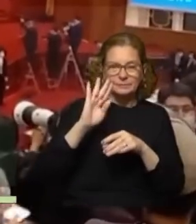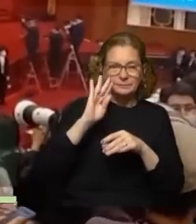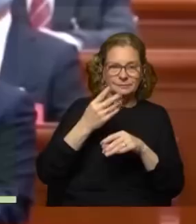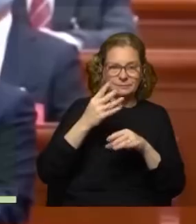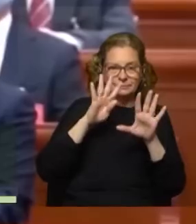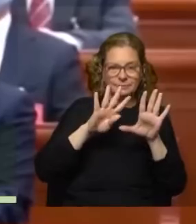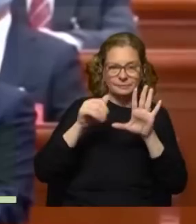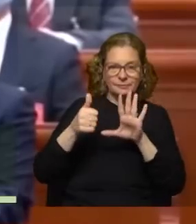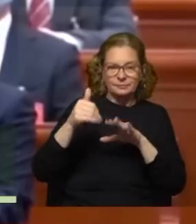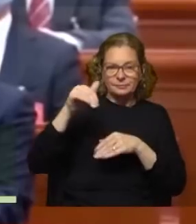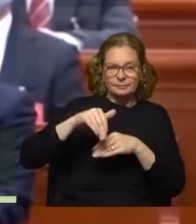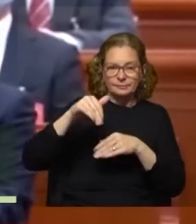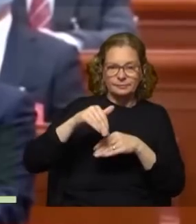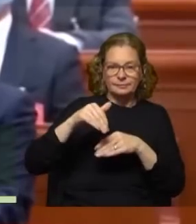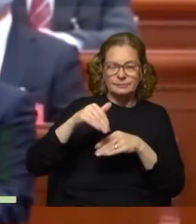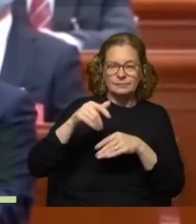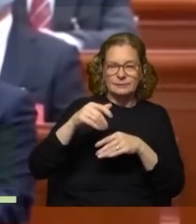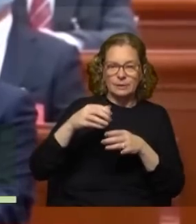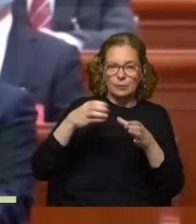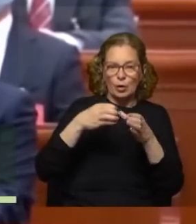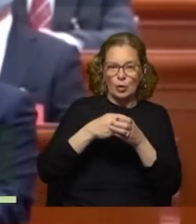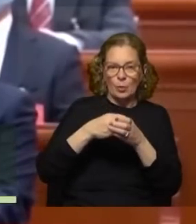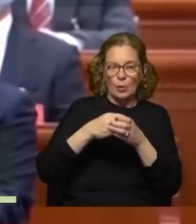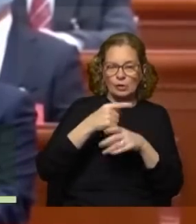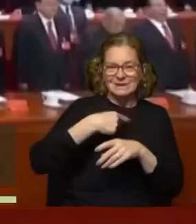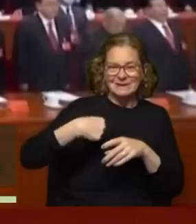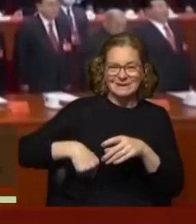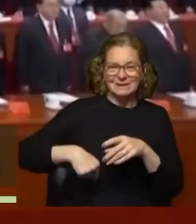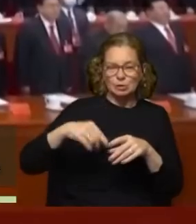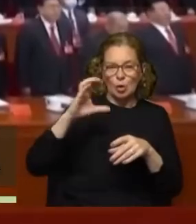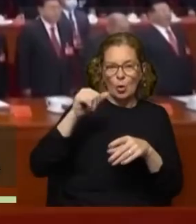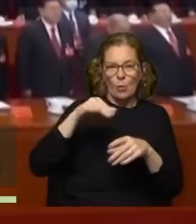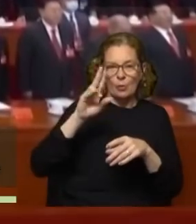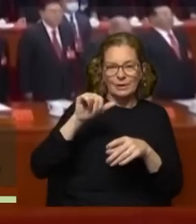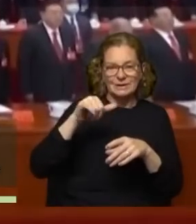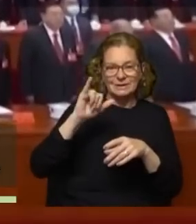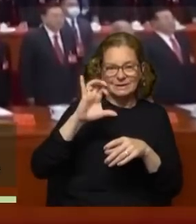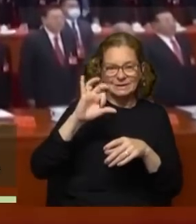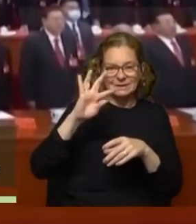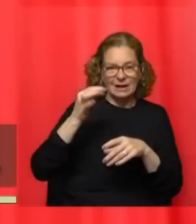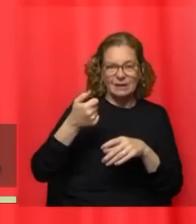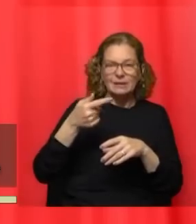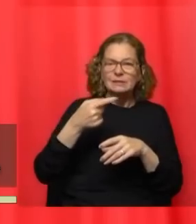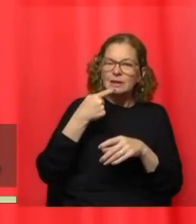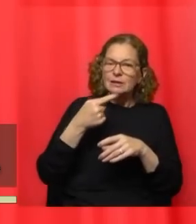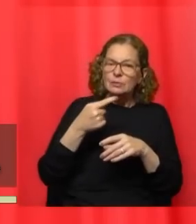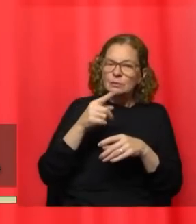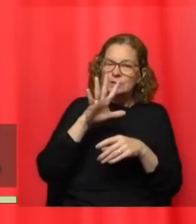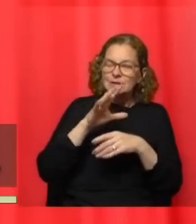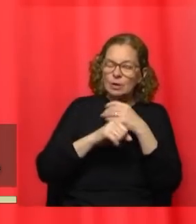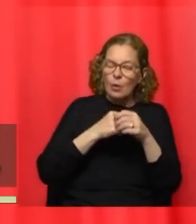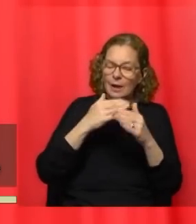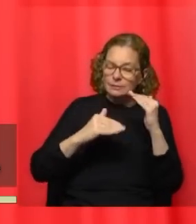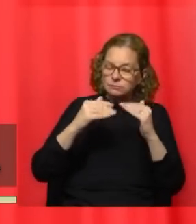96 millones de integrantes del partido comunista chino en la apertura si hizo un balance de lo actuado en los últimos cinco años